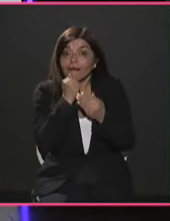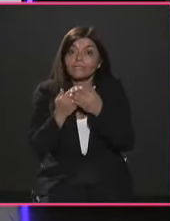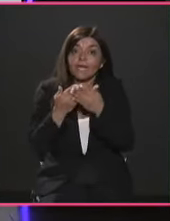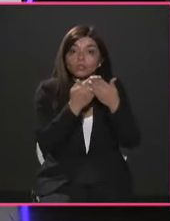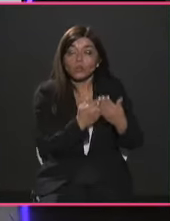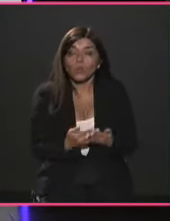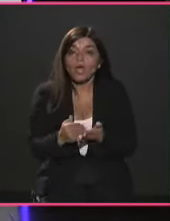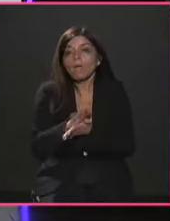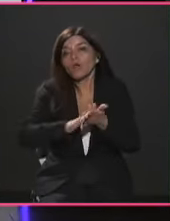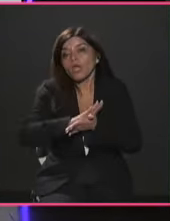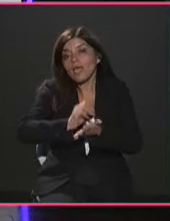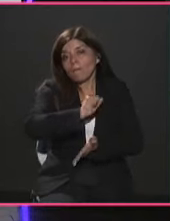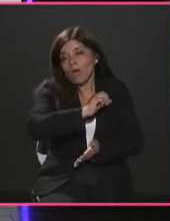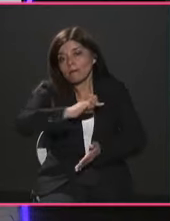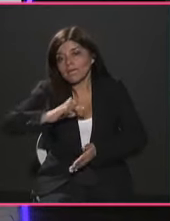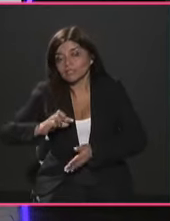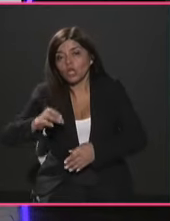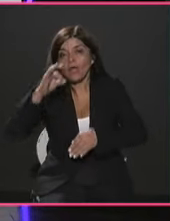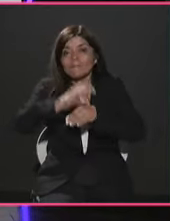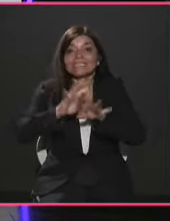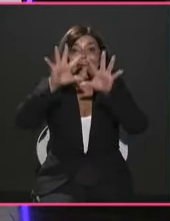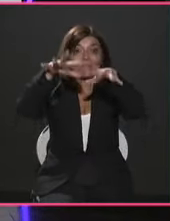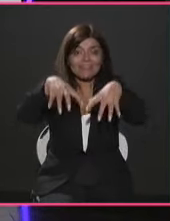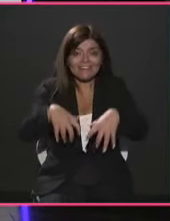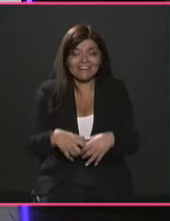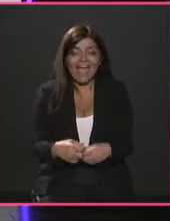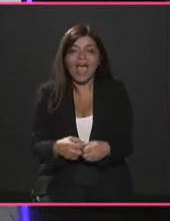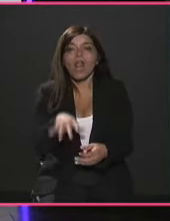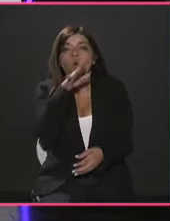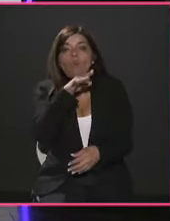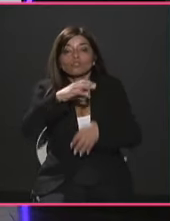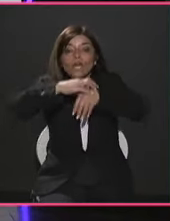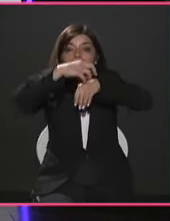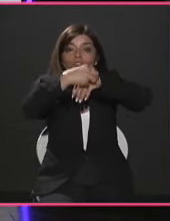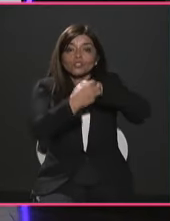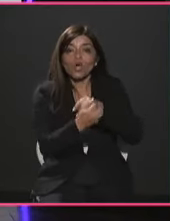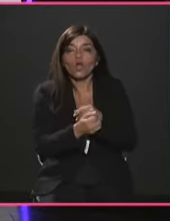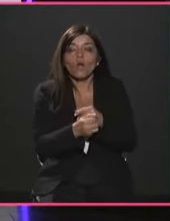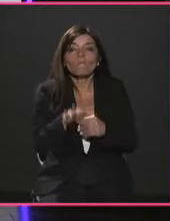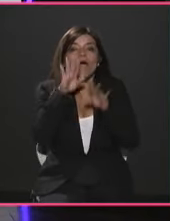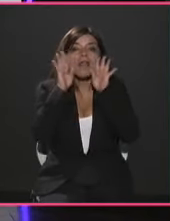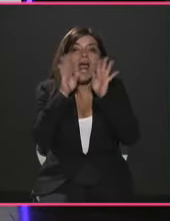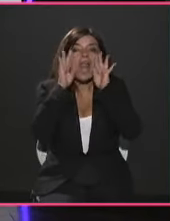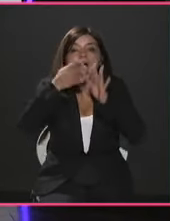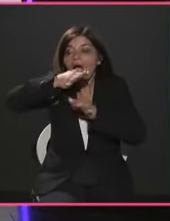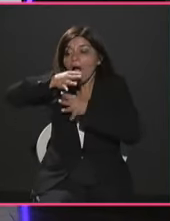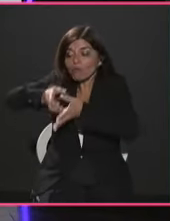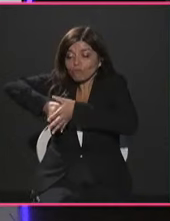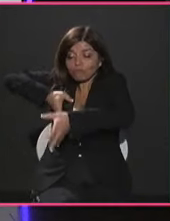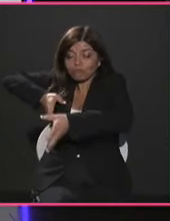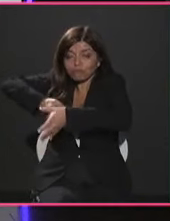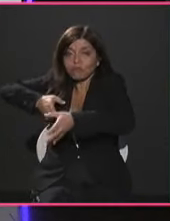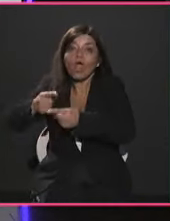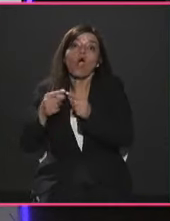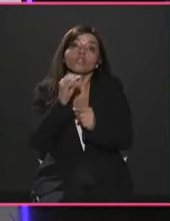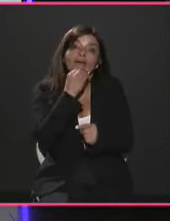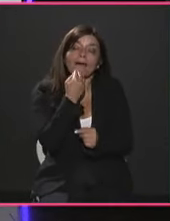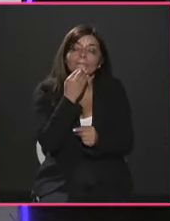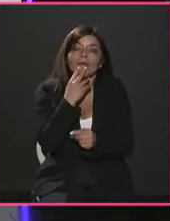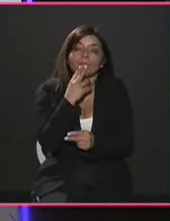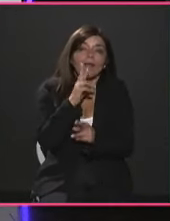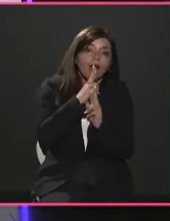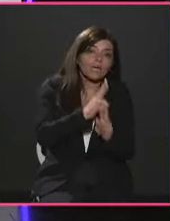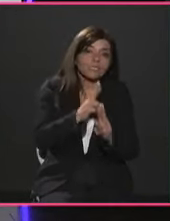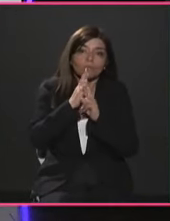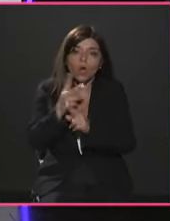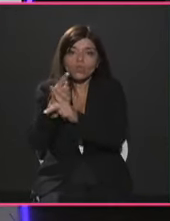aplicaciones por ejemplo en la medicina veterinaria también utilizando bacteriófagos para desinfectar agua de desagua O también para poder